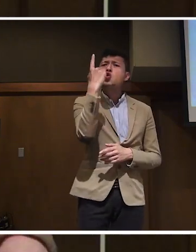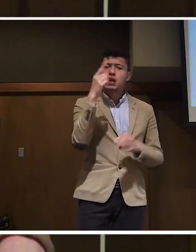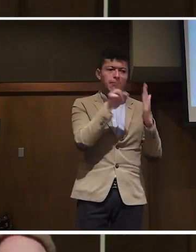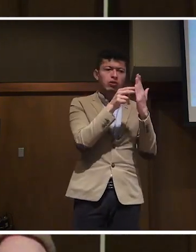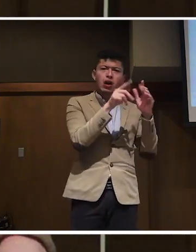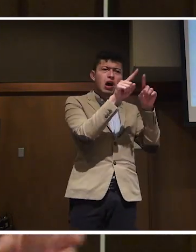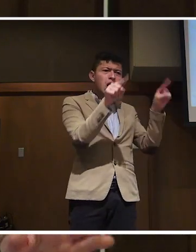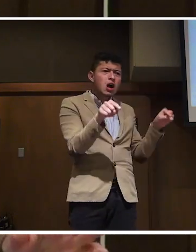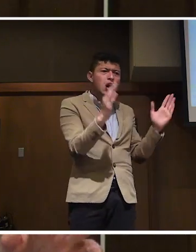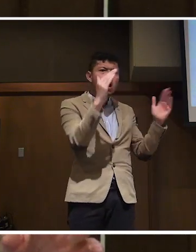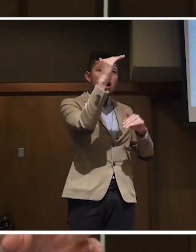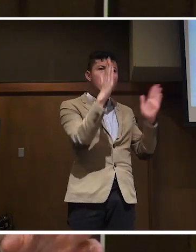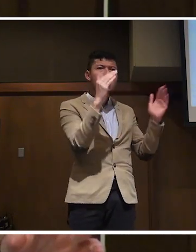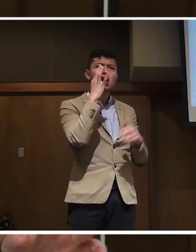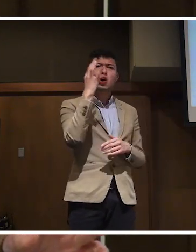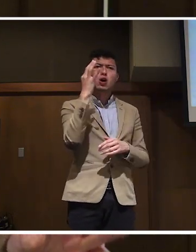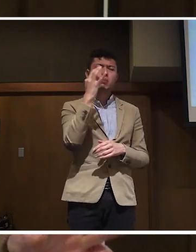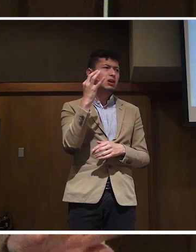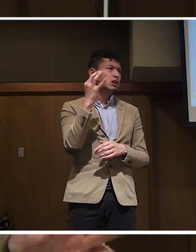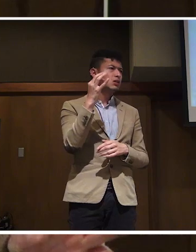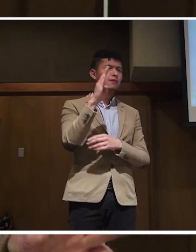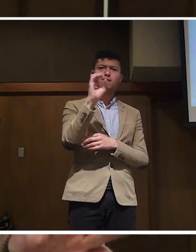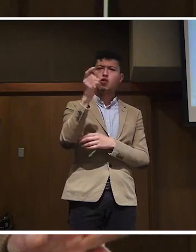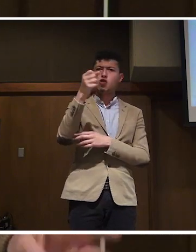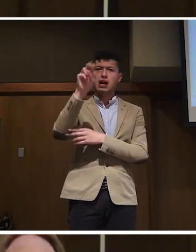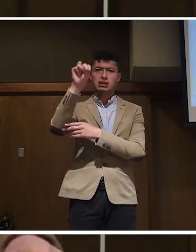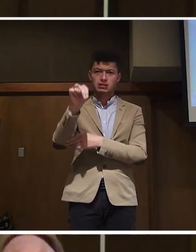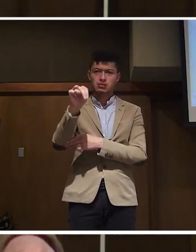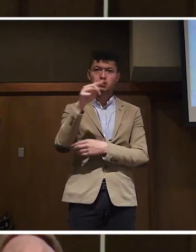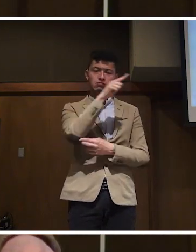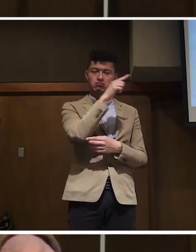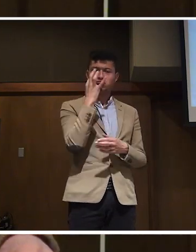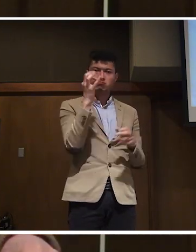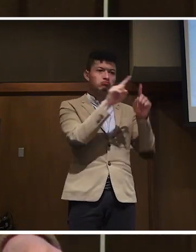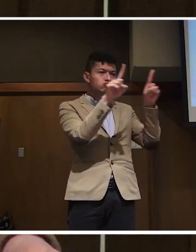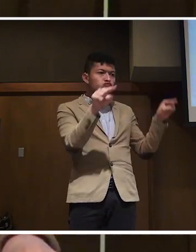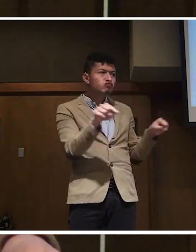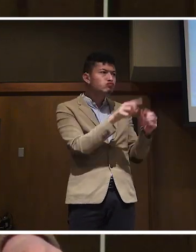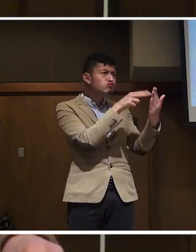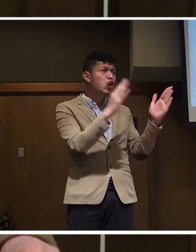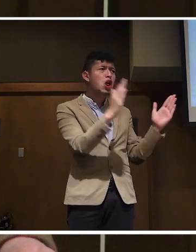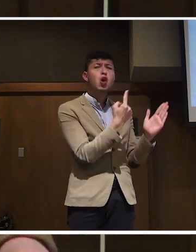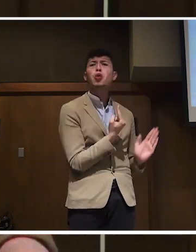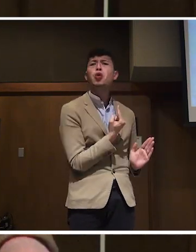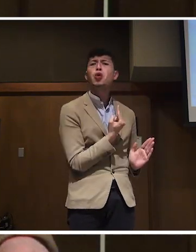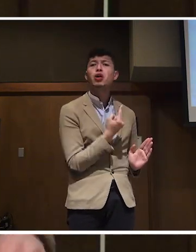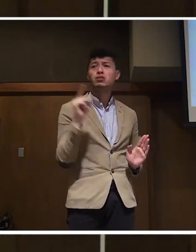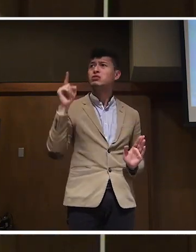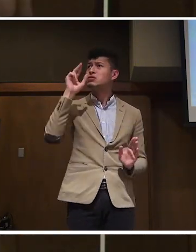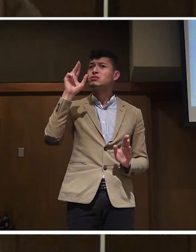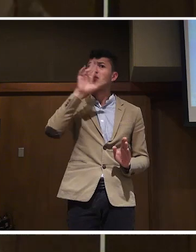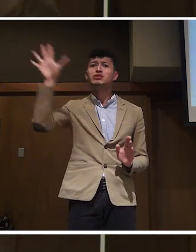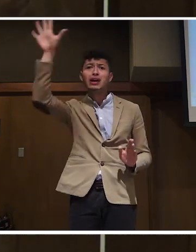chiquitica, de Gauguin, porque Gauguin resultó que tuvo un heredero, un descendiente colombiano,